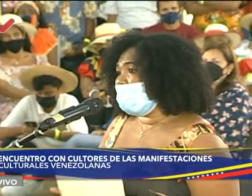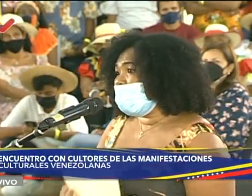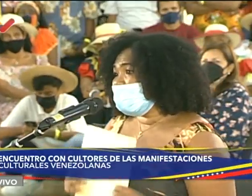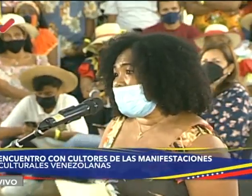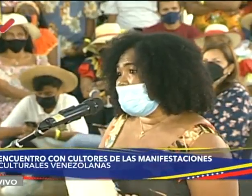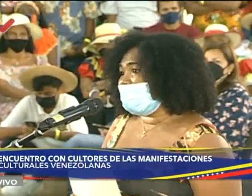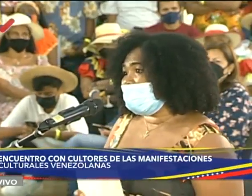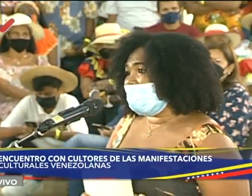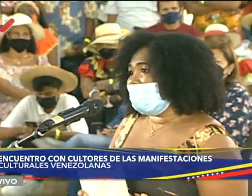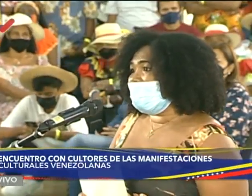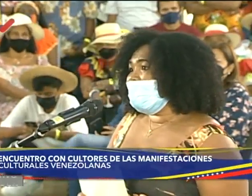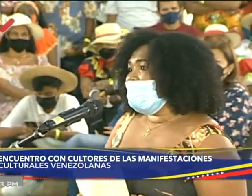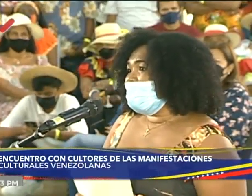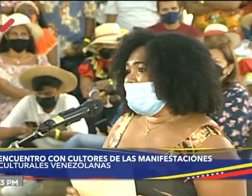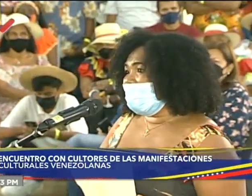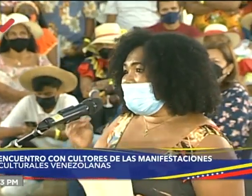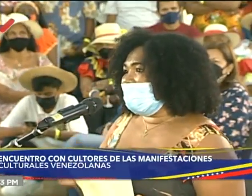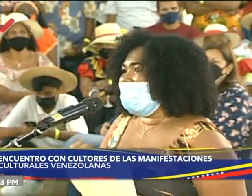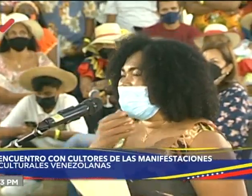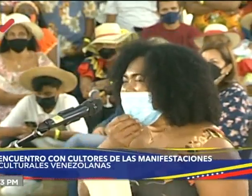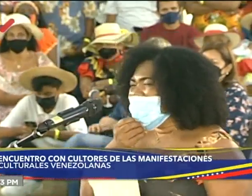un poquito osada, presidente.